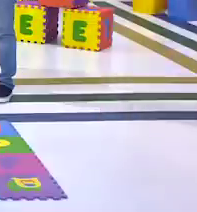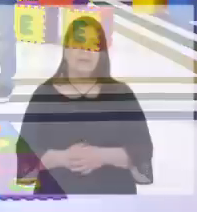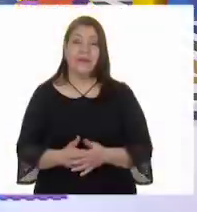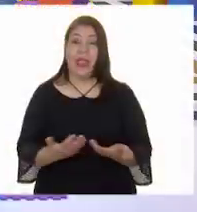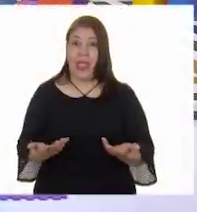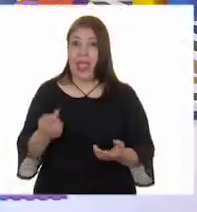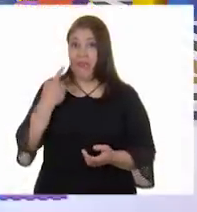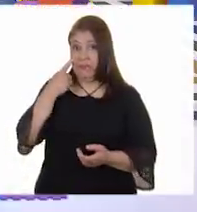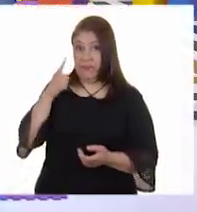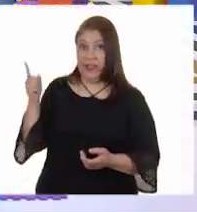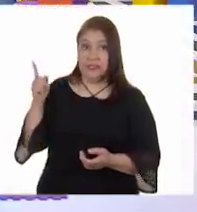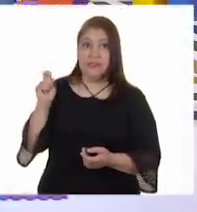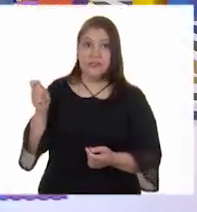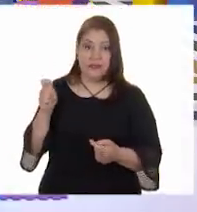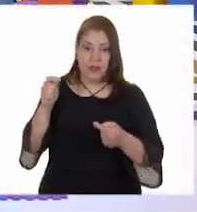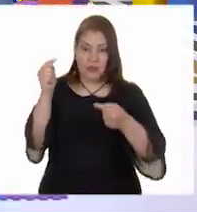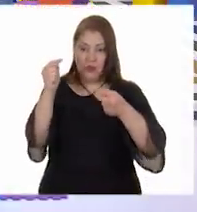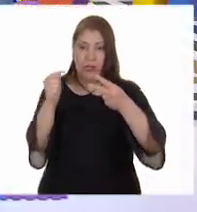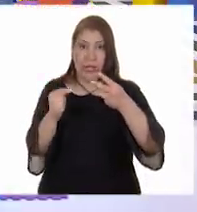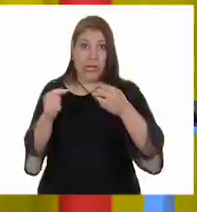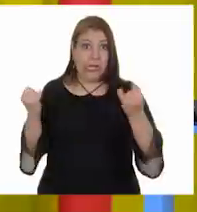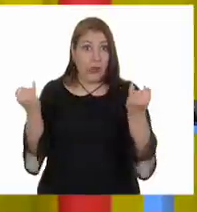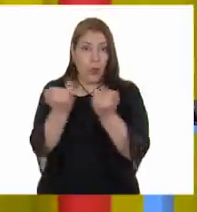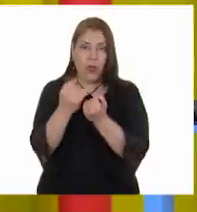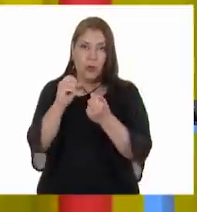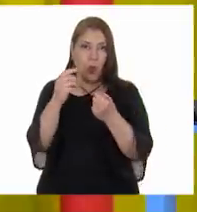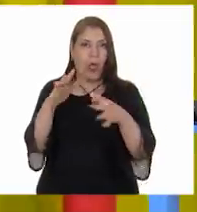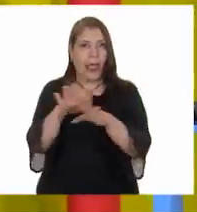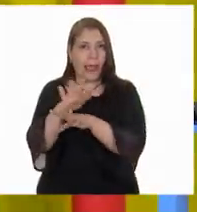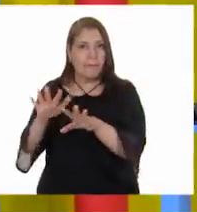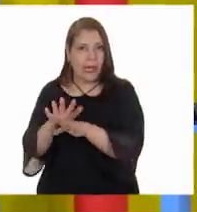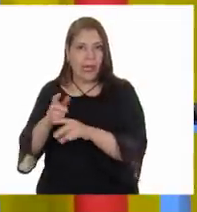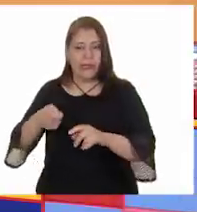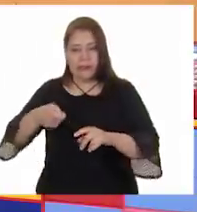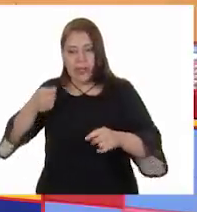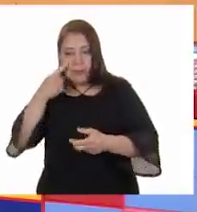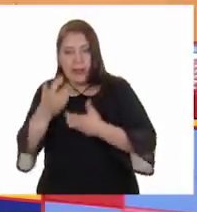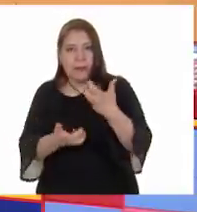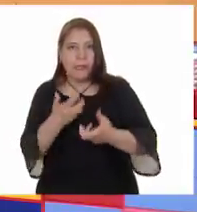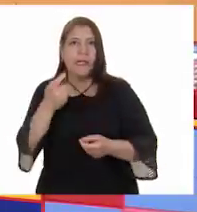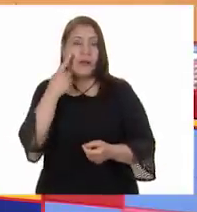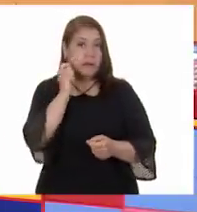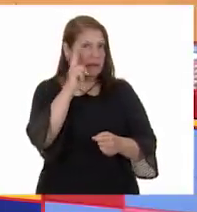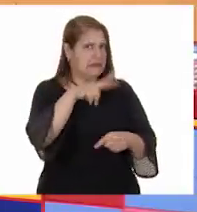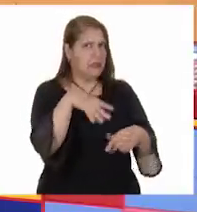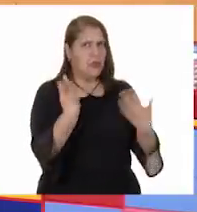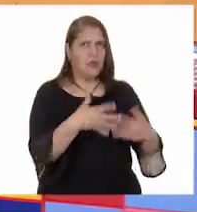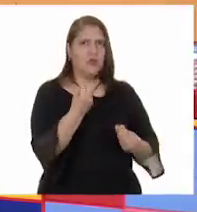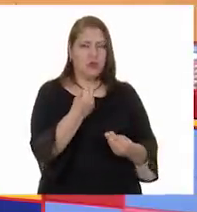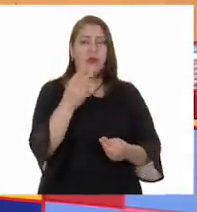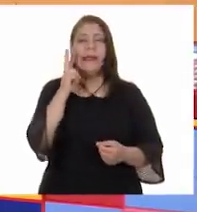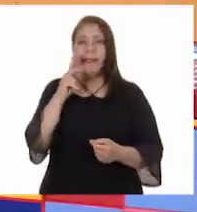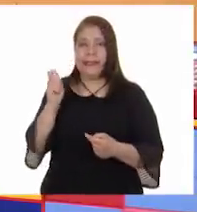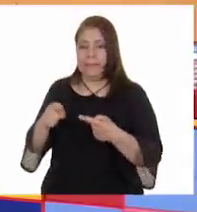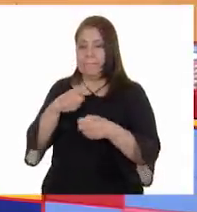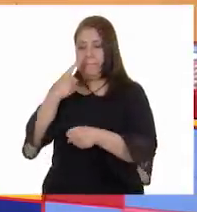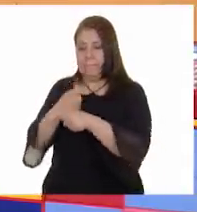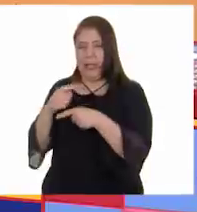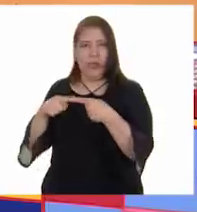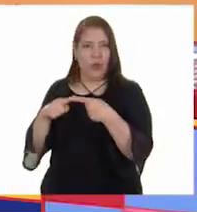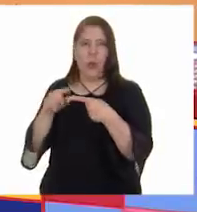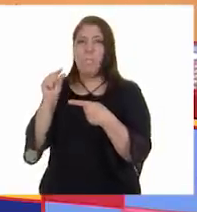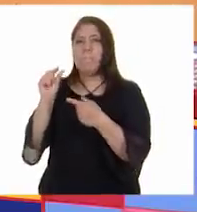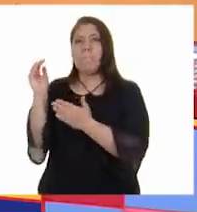¿Ya viste que sí cambian mucho en el sartén? ¡Pero demasiado! Entonces, veamos, ¿qué pasó en la primera mezcla, que es la que casi no ocupamos